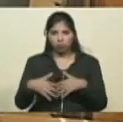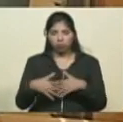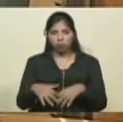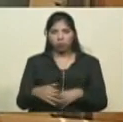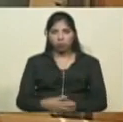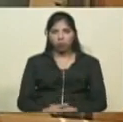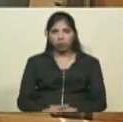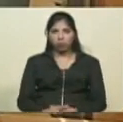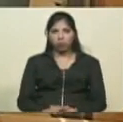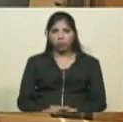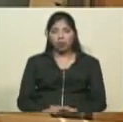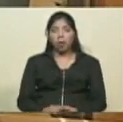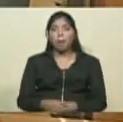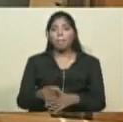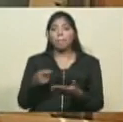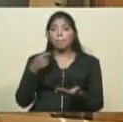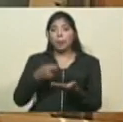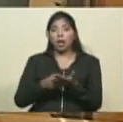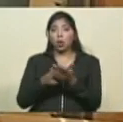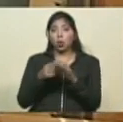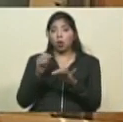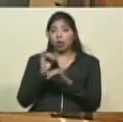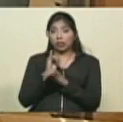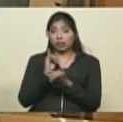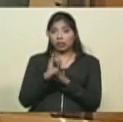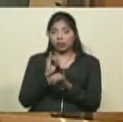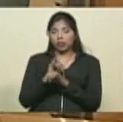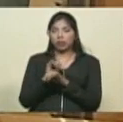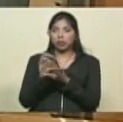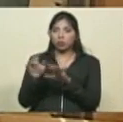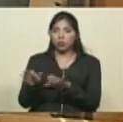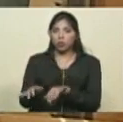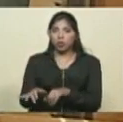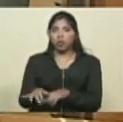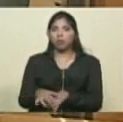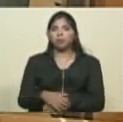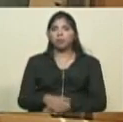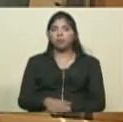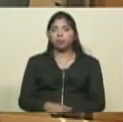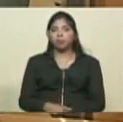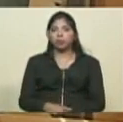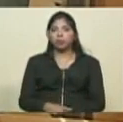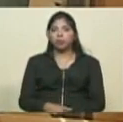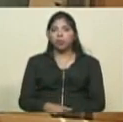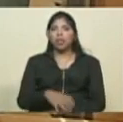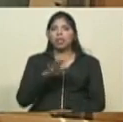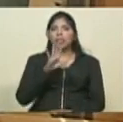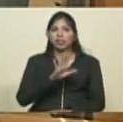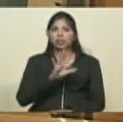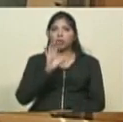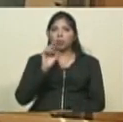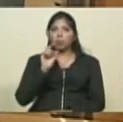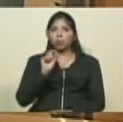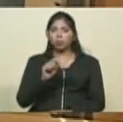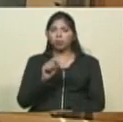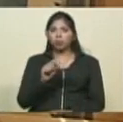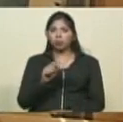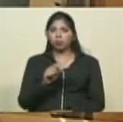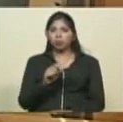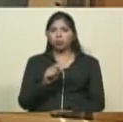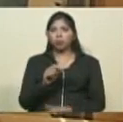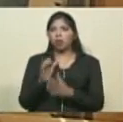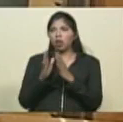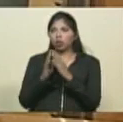para el pago electrónico a través de una reducción del impuesto al valor agregado de 5 puntos a todas las transacciones